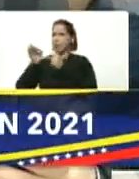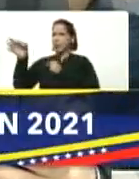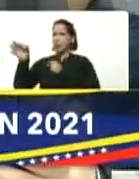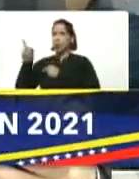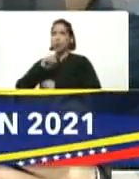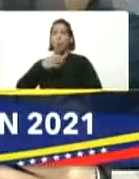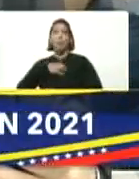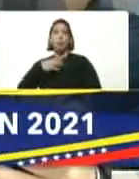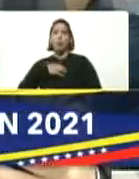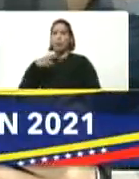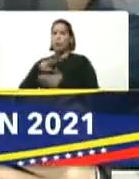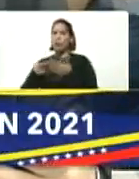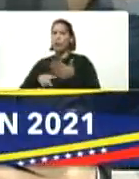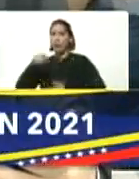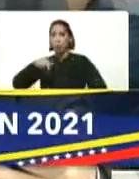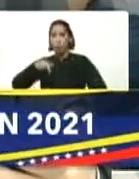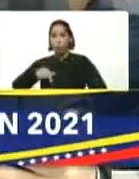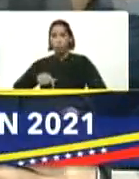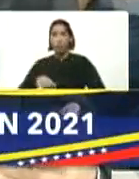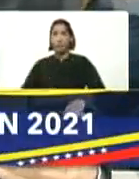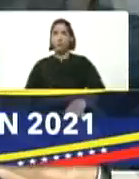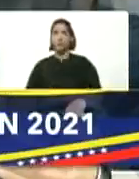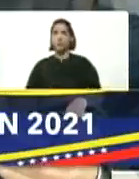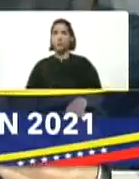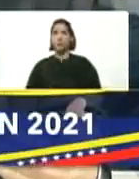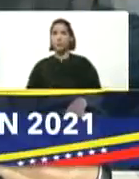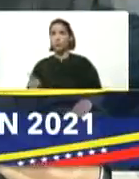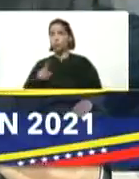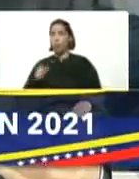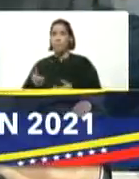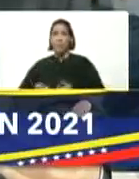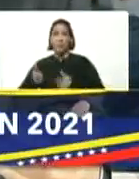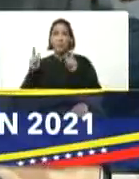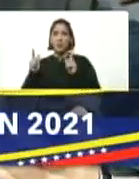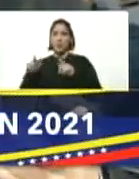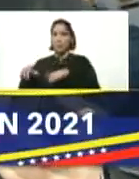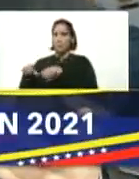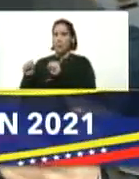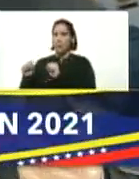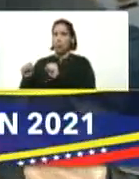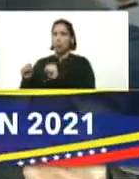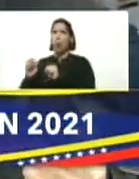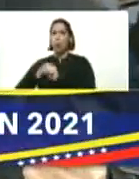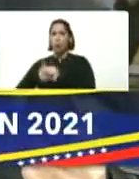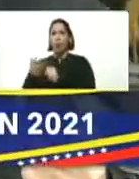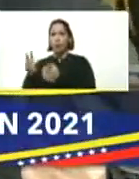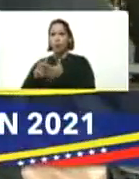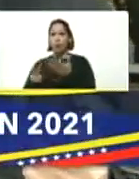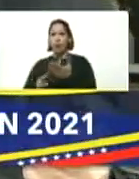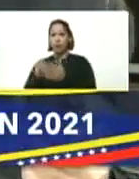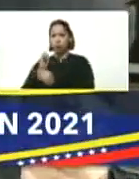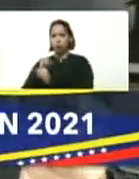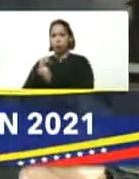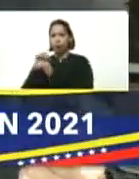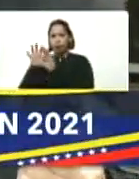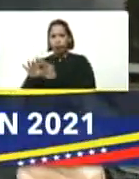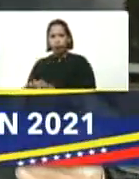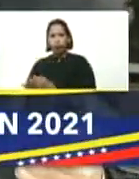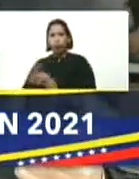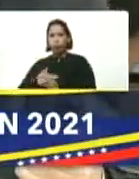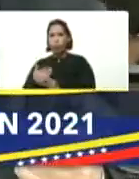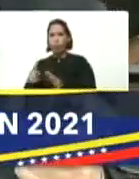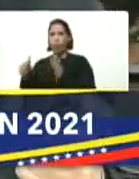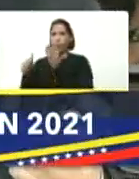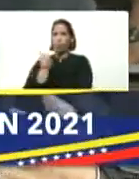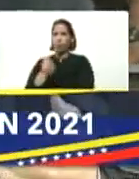no puedo leer hoy aquí, porque no nos me lo permite el imperio, lo puedo leer por lo digital, porque lo puedo conseguir